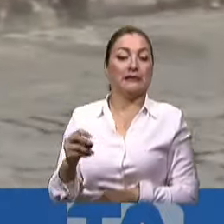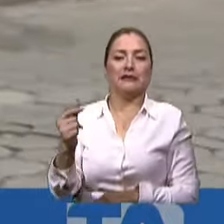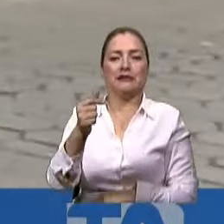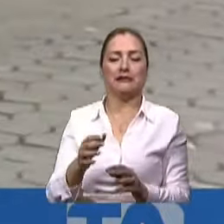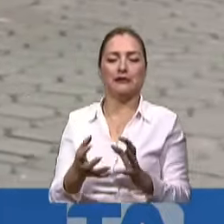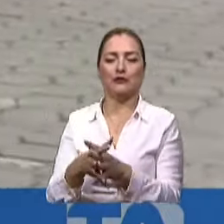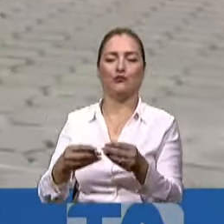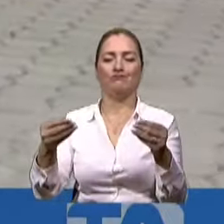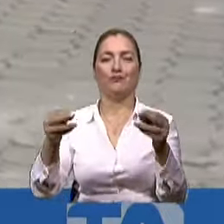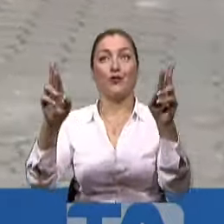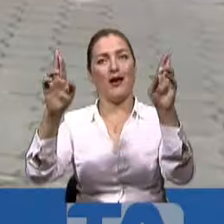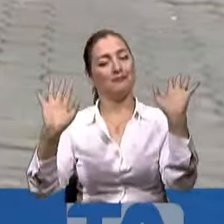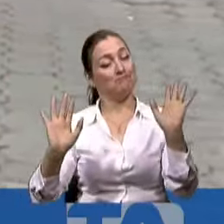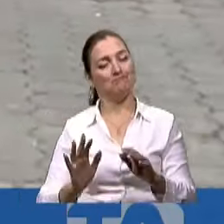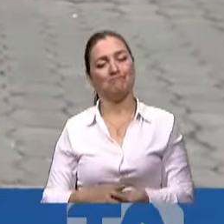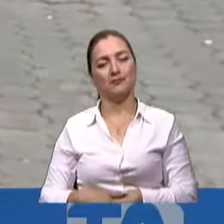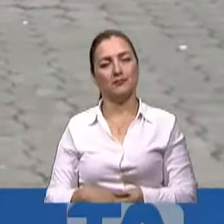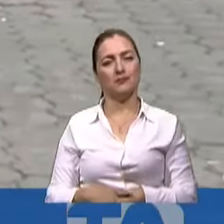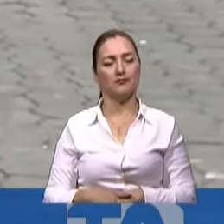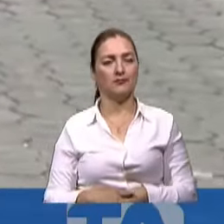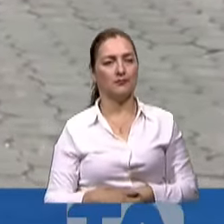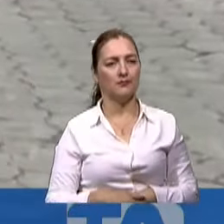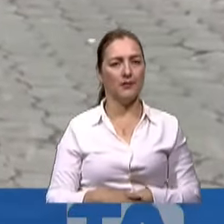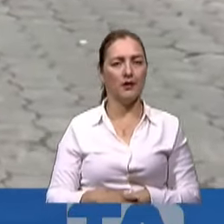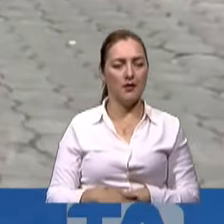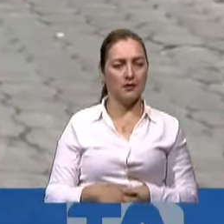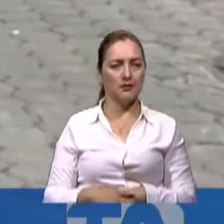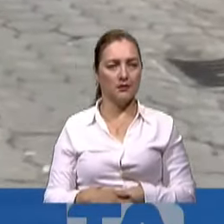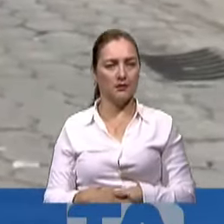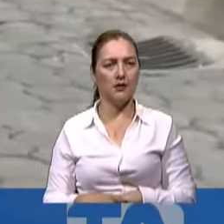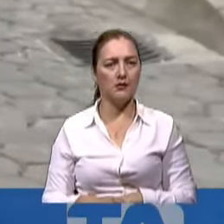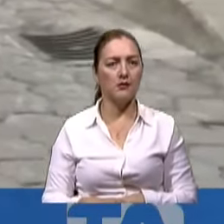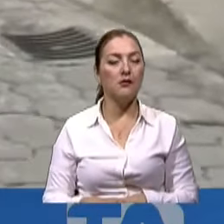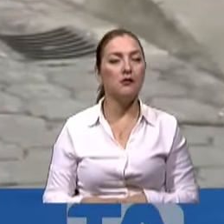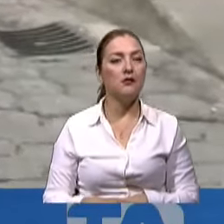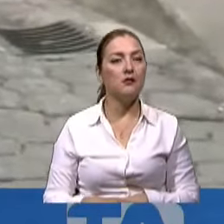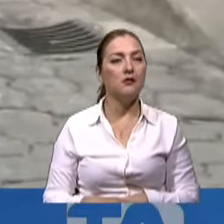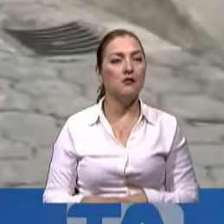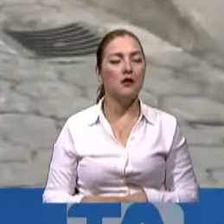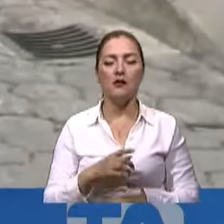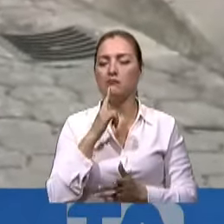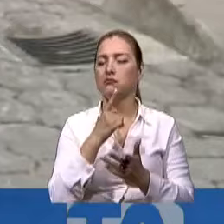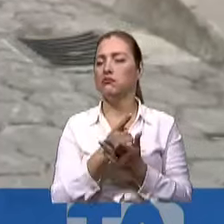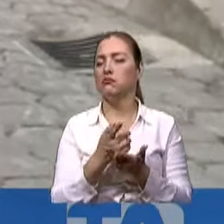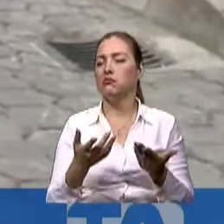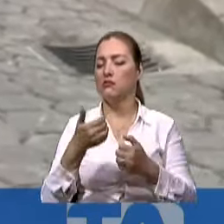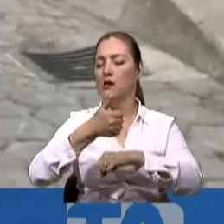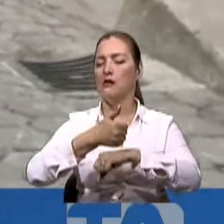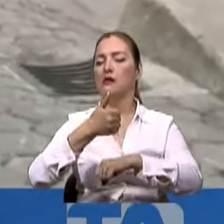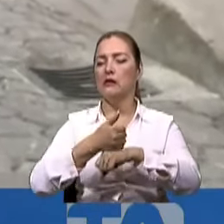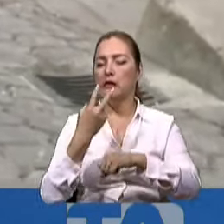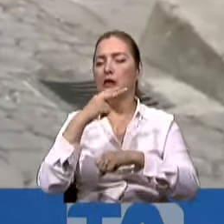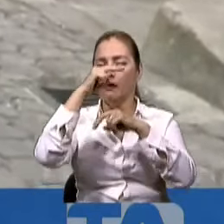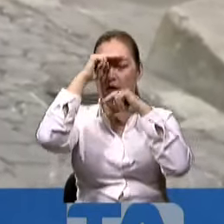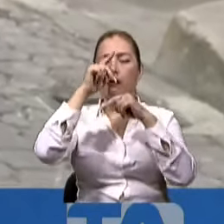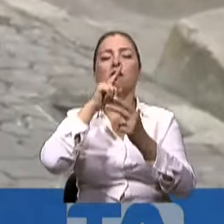ellos esperemos que en esta ocasión también no sea lo contrario y vengan a componernos la calle. Sin duda las autoridades nos